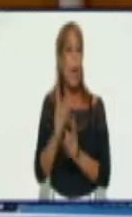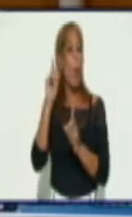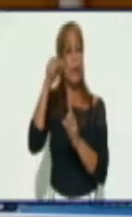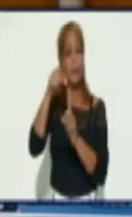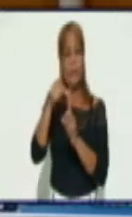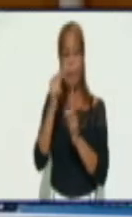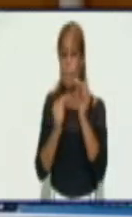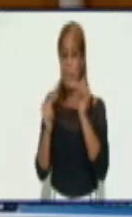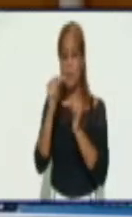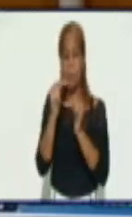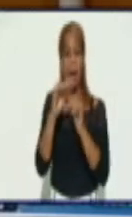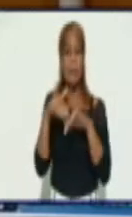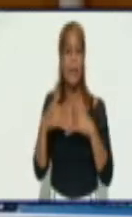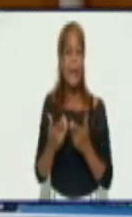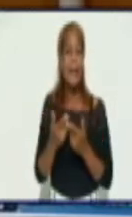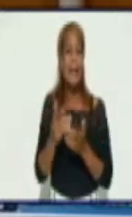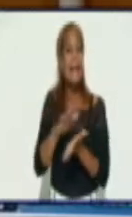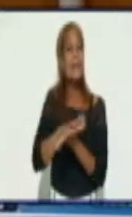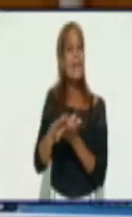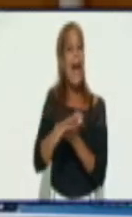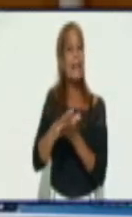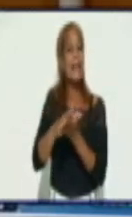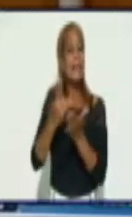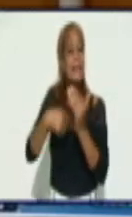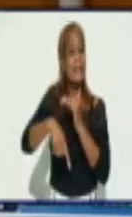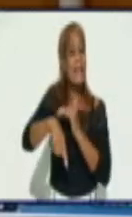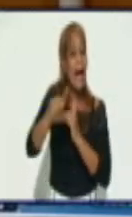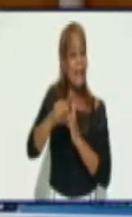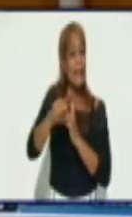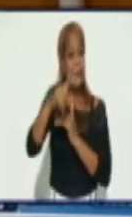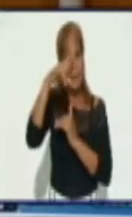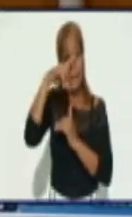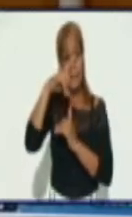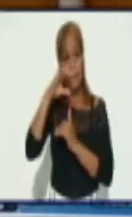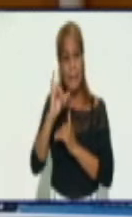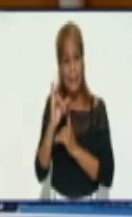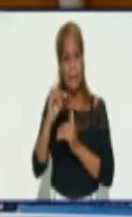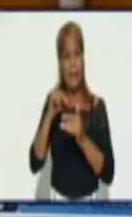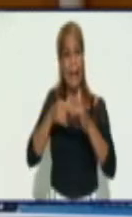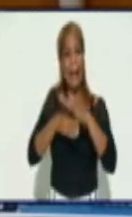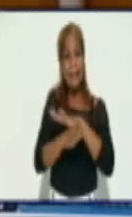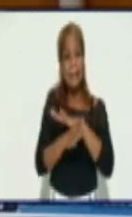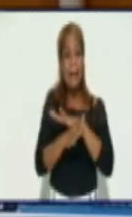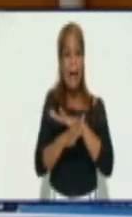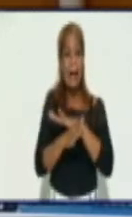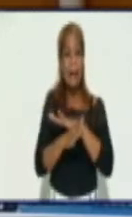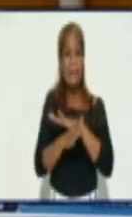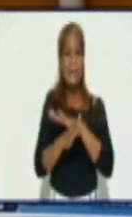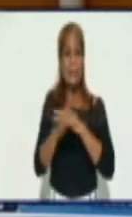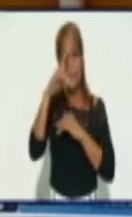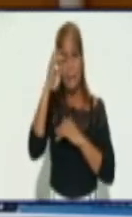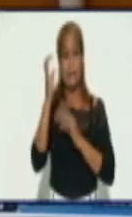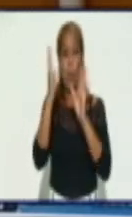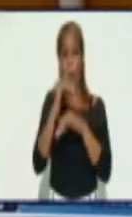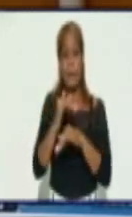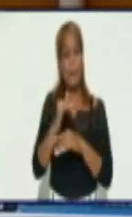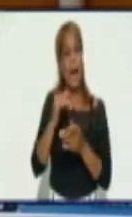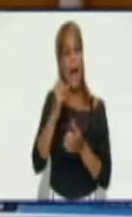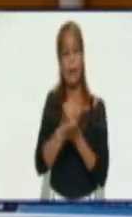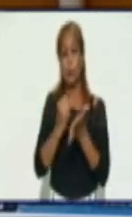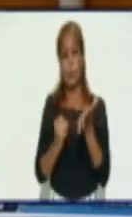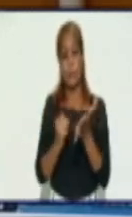ni entra a los municipios sin autorización nadie y se está valorando la categoría de